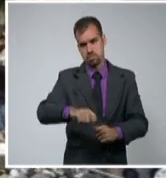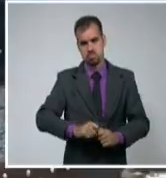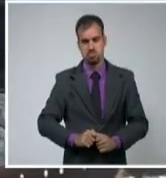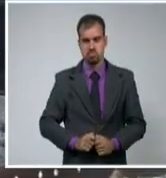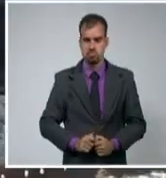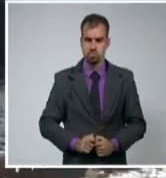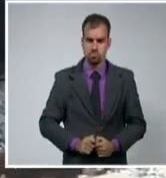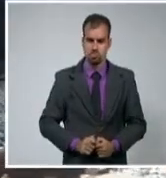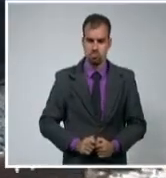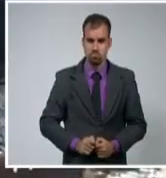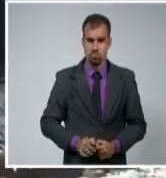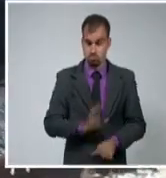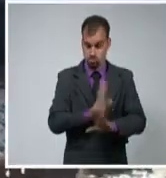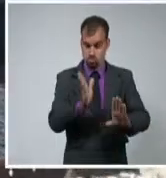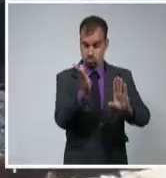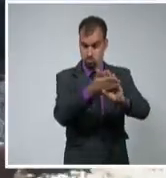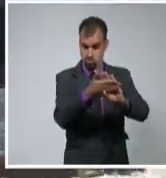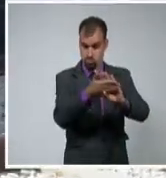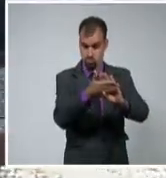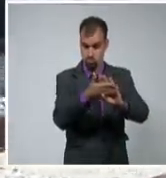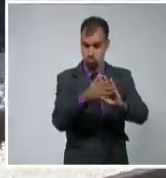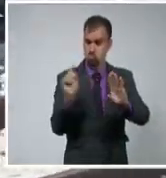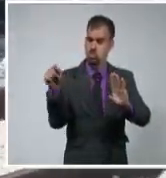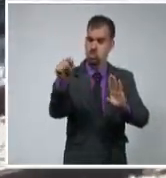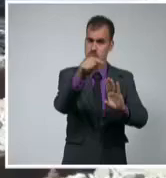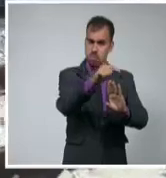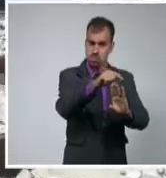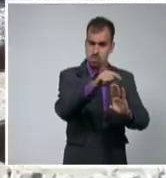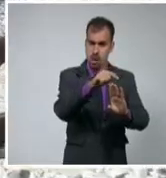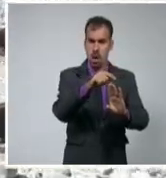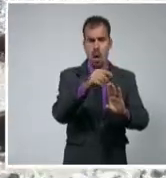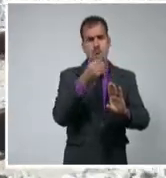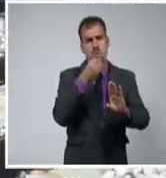sentencia dictada a los sancionados y a la Fiscalía, les asiste el